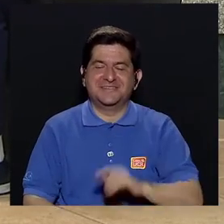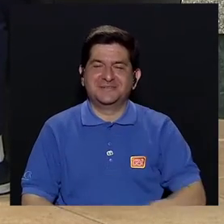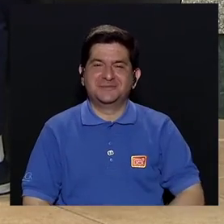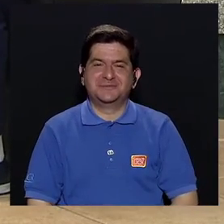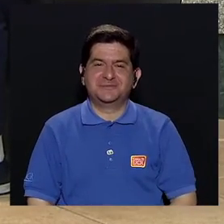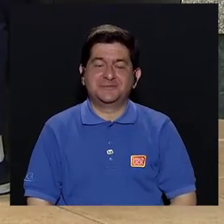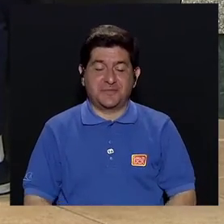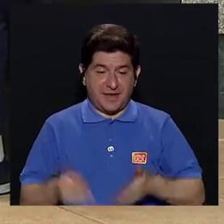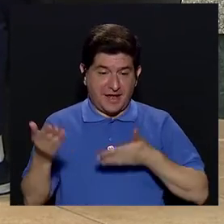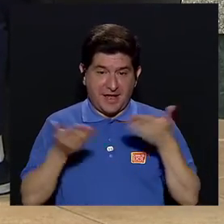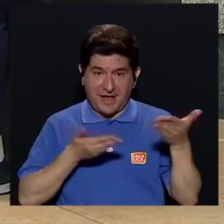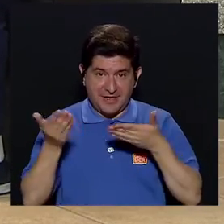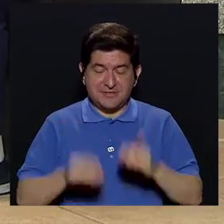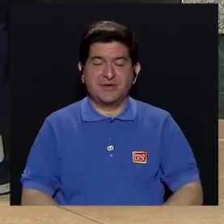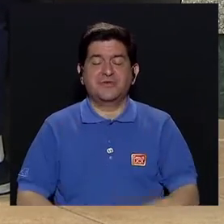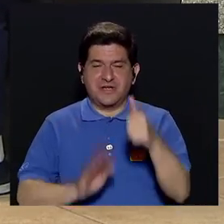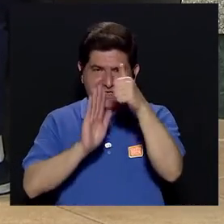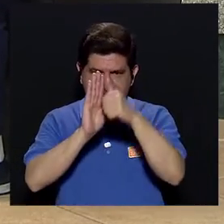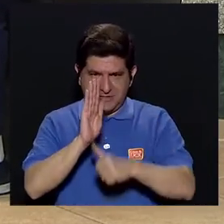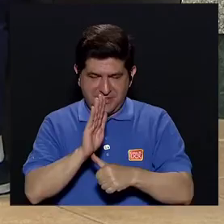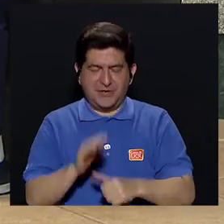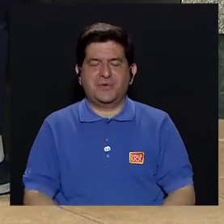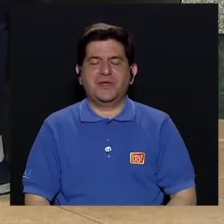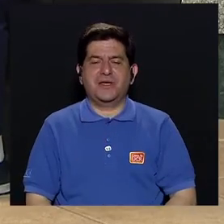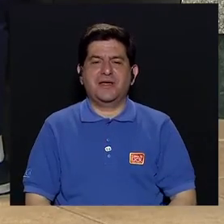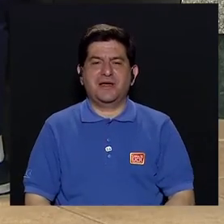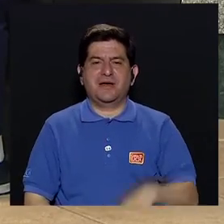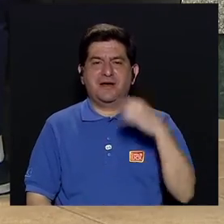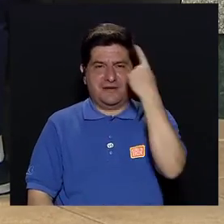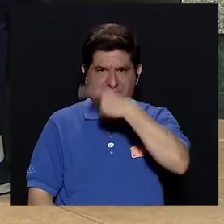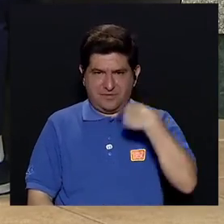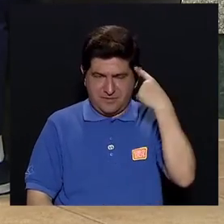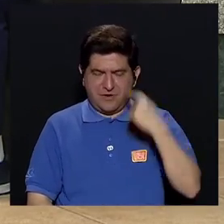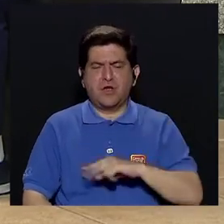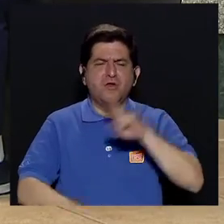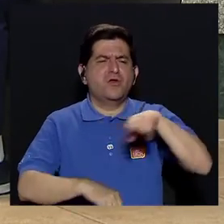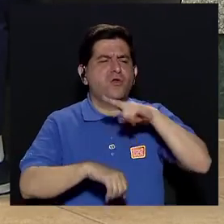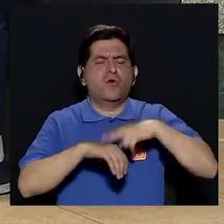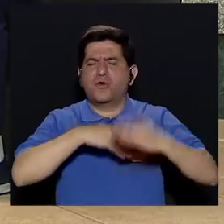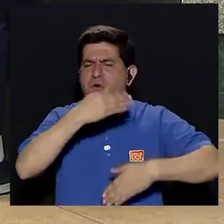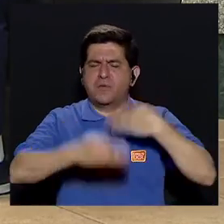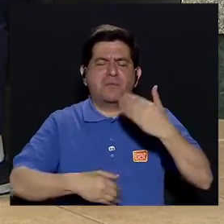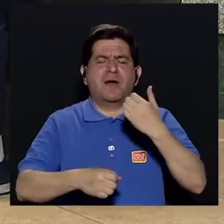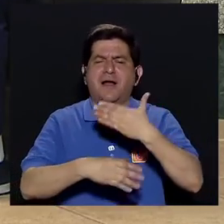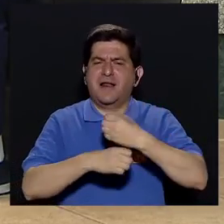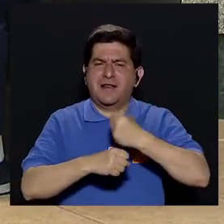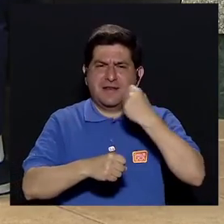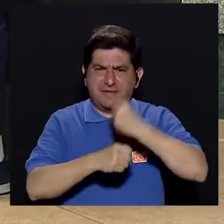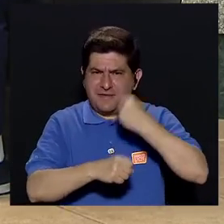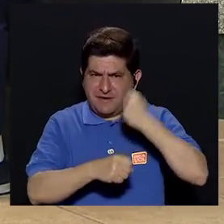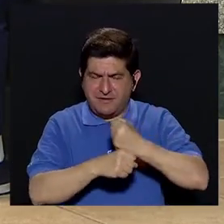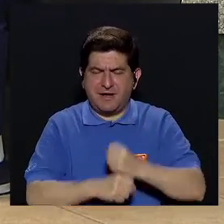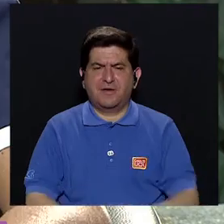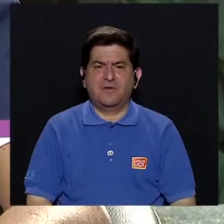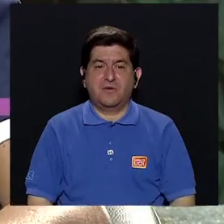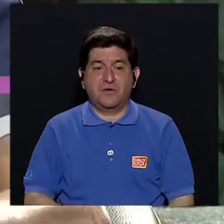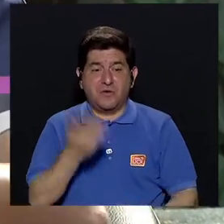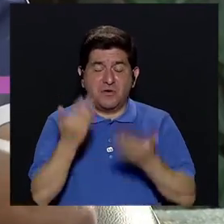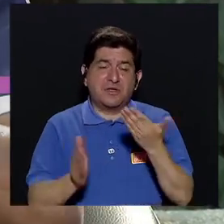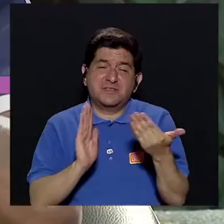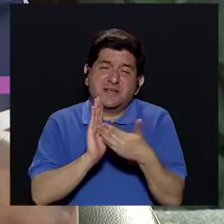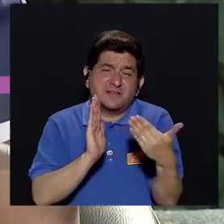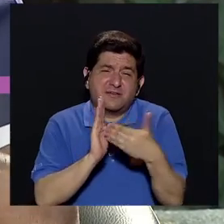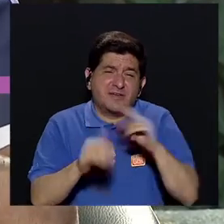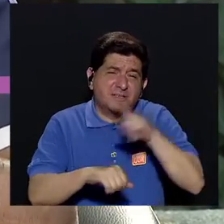¿cuál es en los servicios de cirugía maxilofacial como el procedimiento que más frecuentemente tienen que realizar o que más? El padecimiento